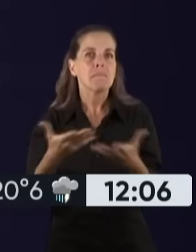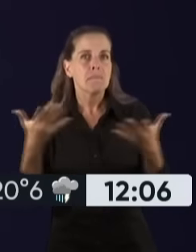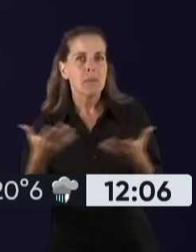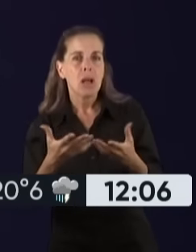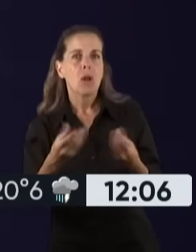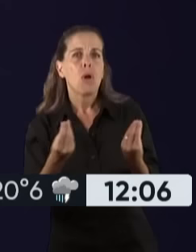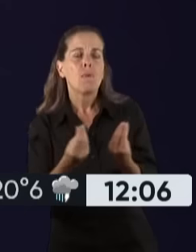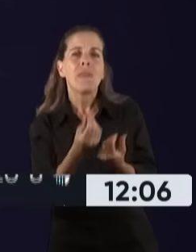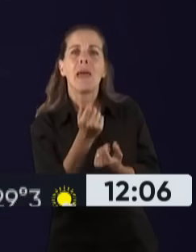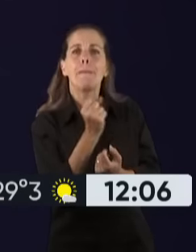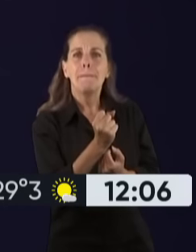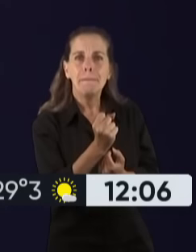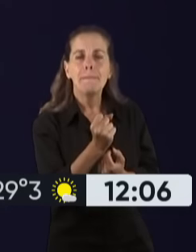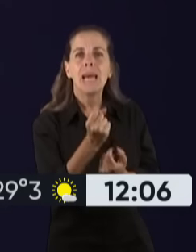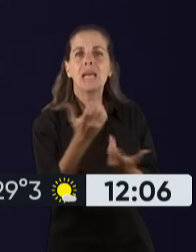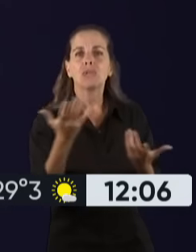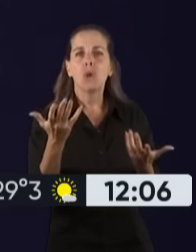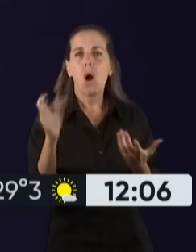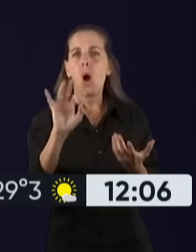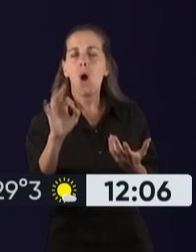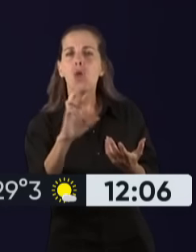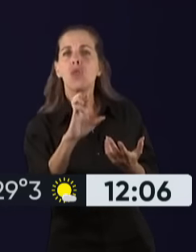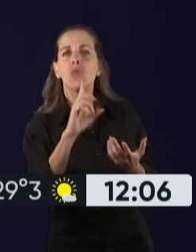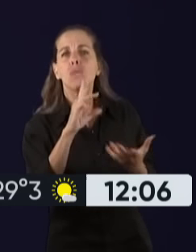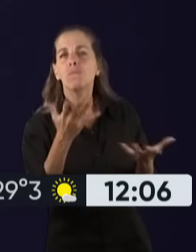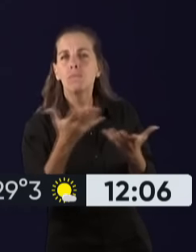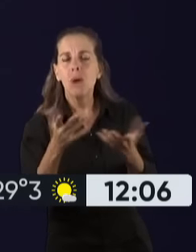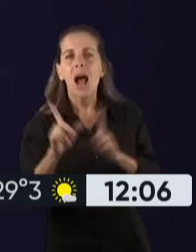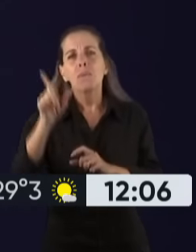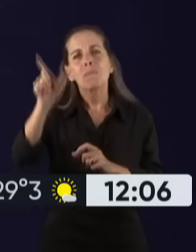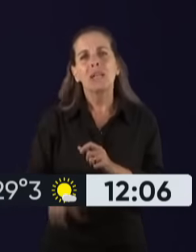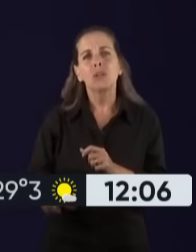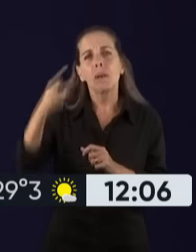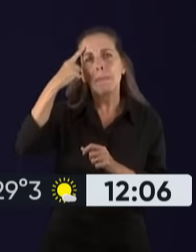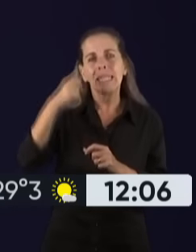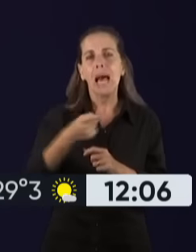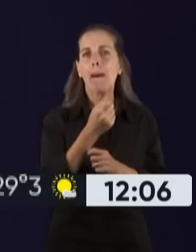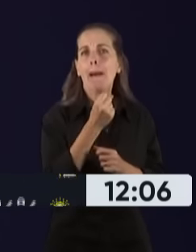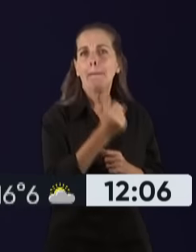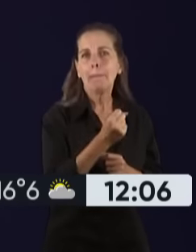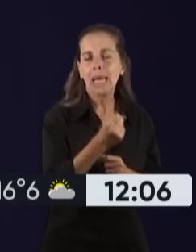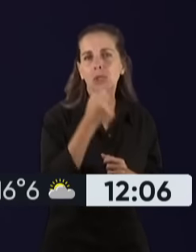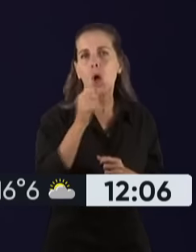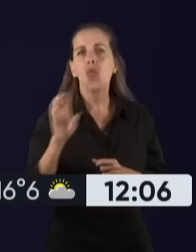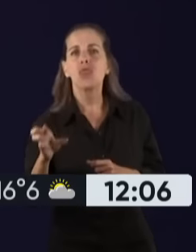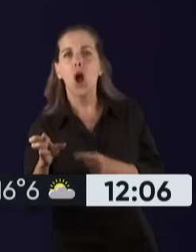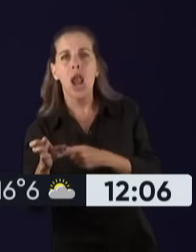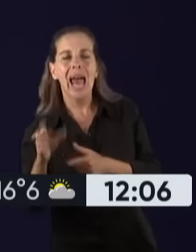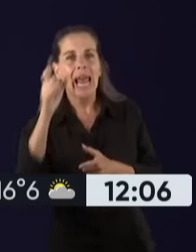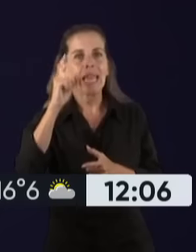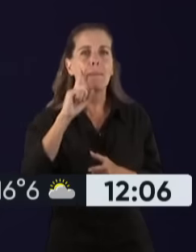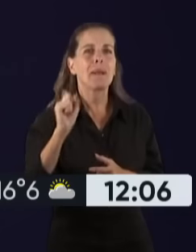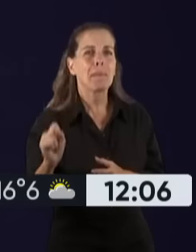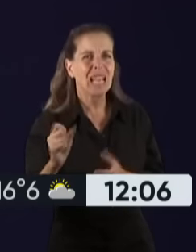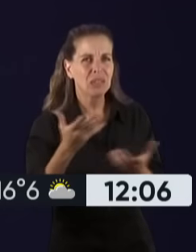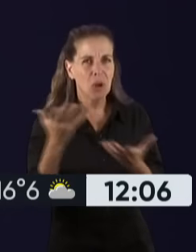muchos presagiaban un tipo de cambio mucho más elevado algún delirante había dicho el tipo de cambio en los 10,000 pesos también hoy la